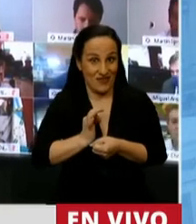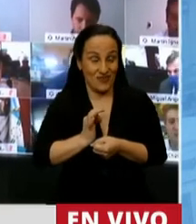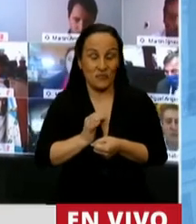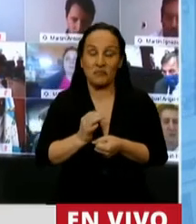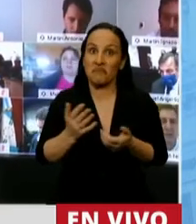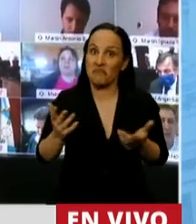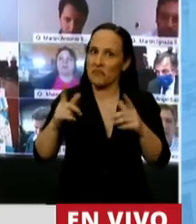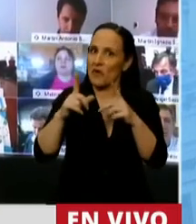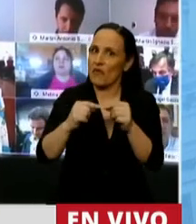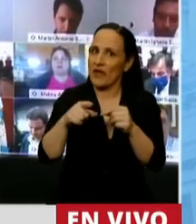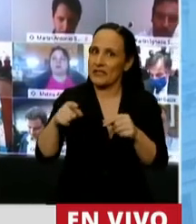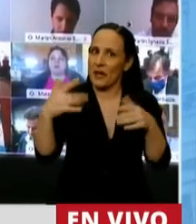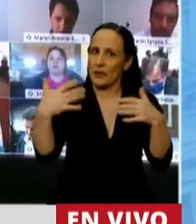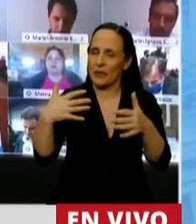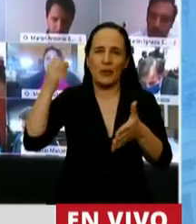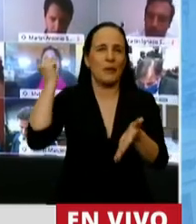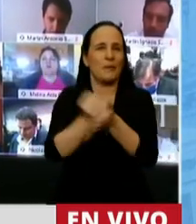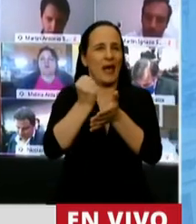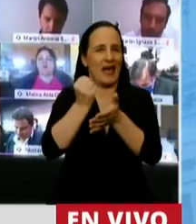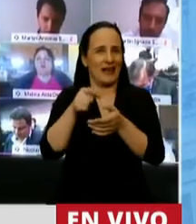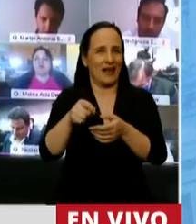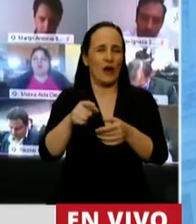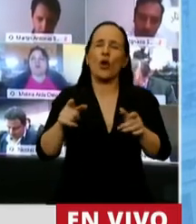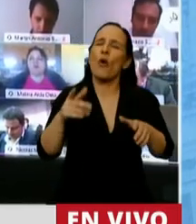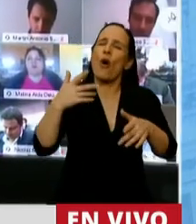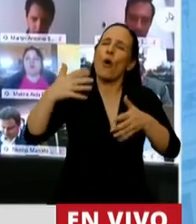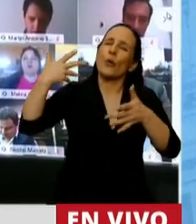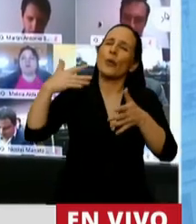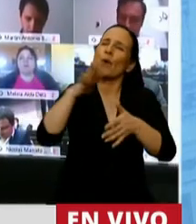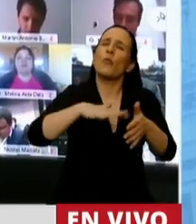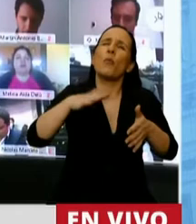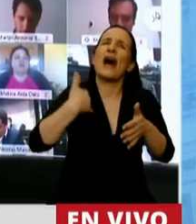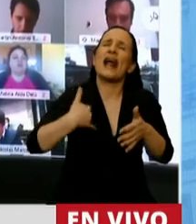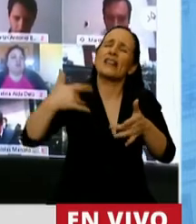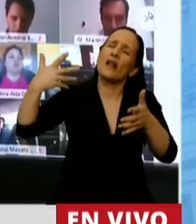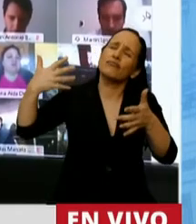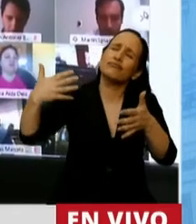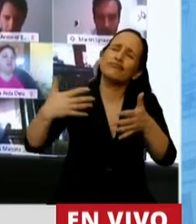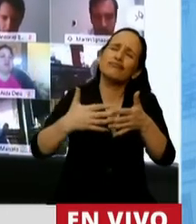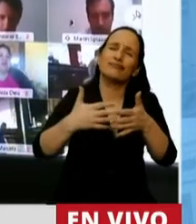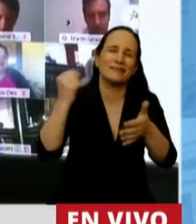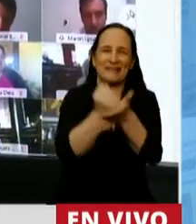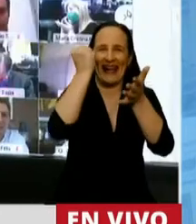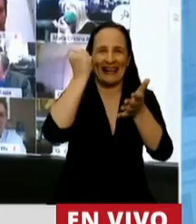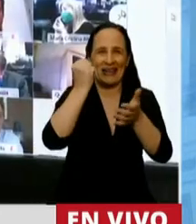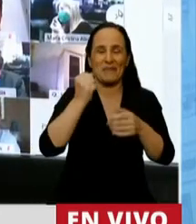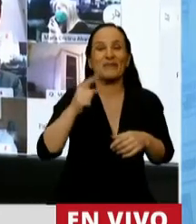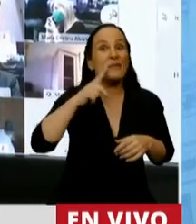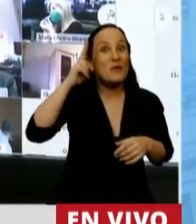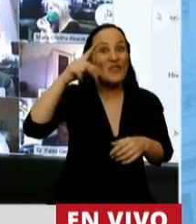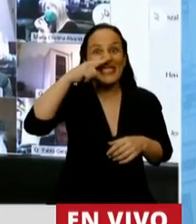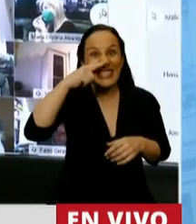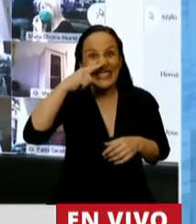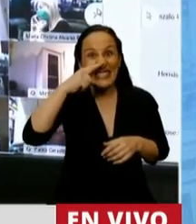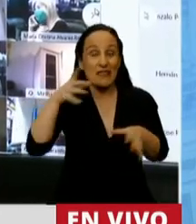que marcan la memoria histórica de los pueblos. En el año 77 un grupo de mujeres